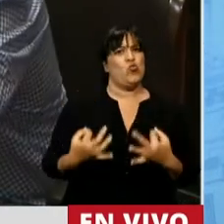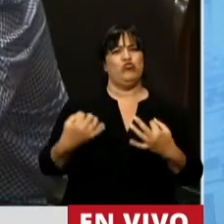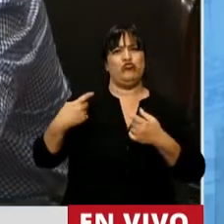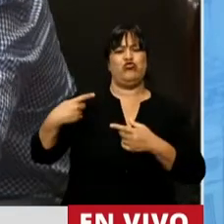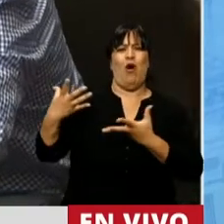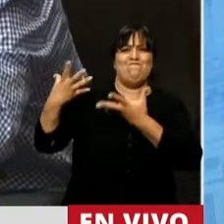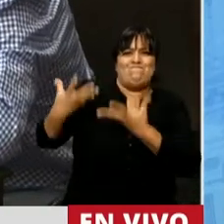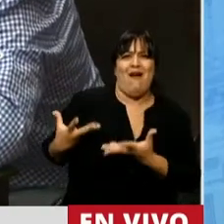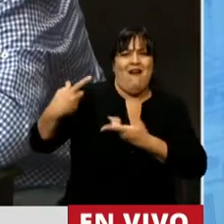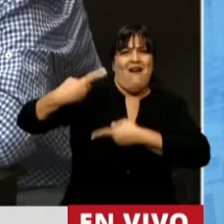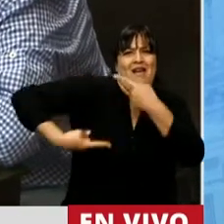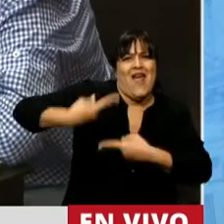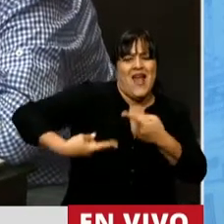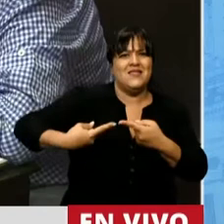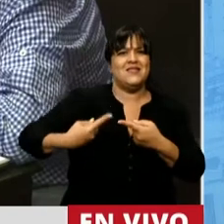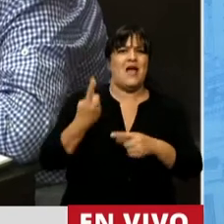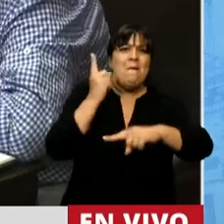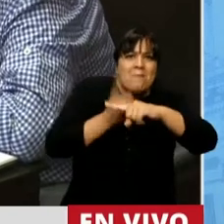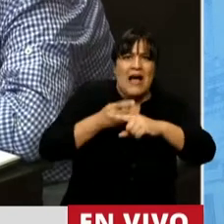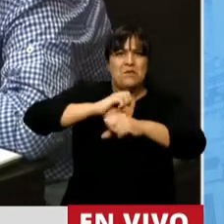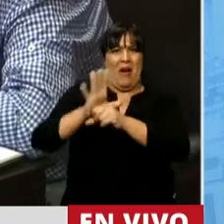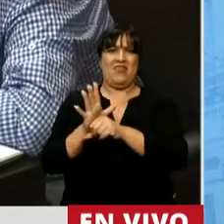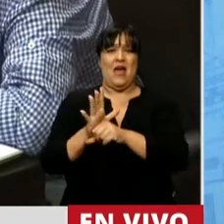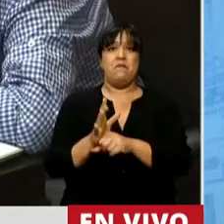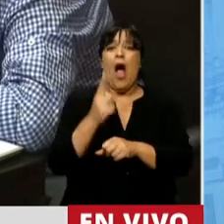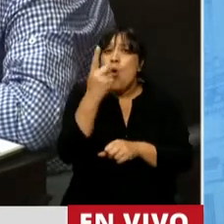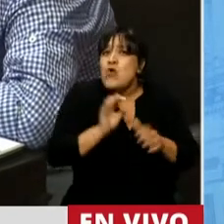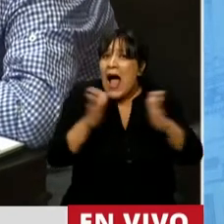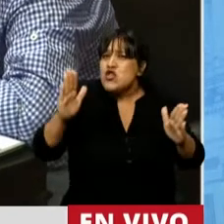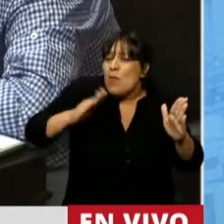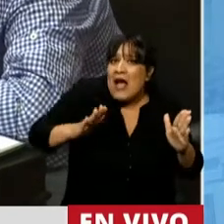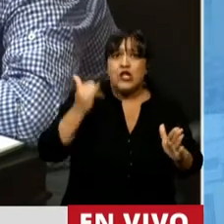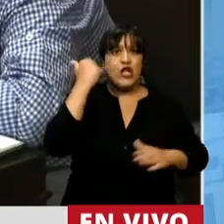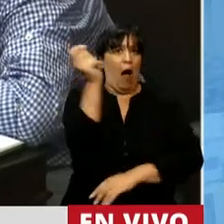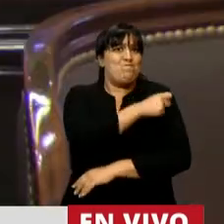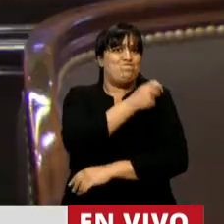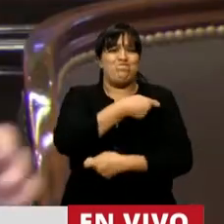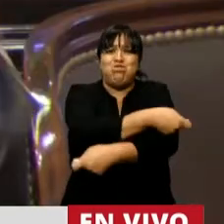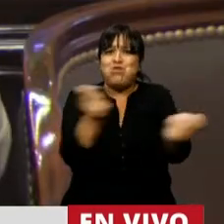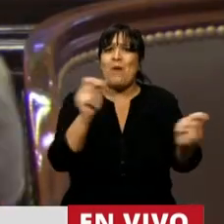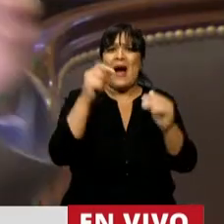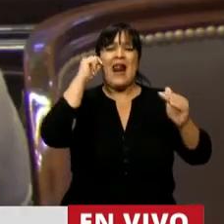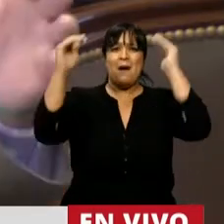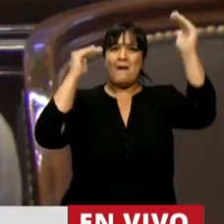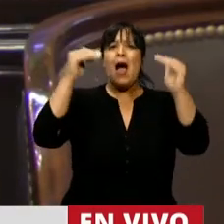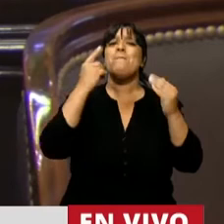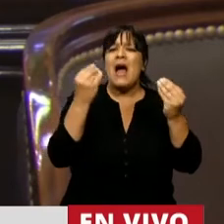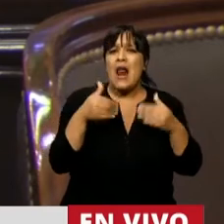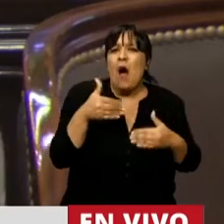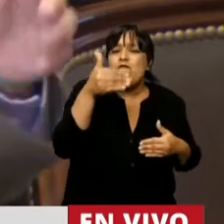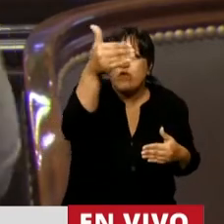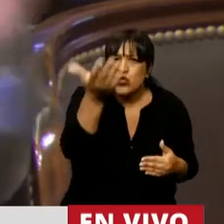dejaron mal la pandemia y en ese marco en menos de un año ya estamos vacunando a nuestros adultos mayores para que próximamente